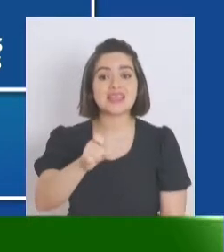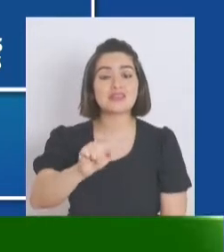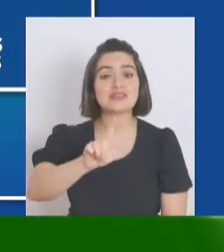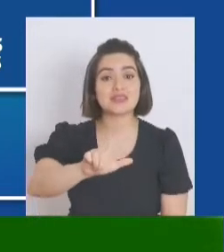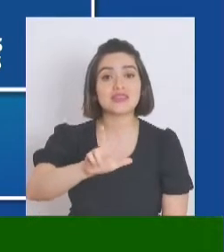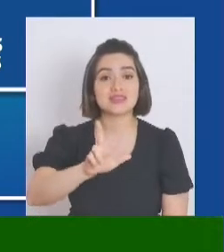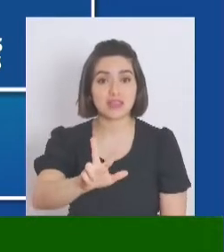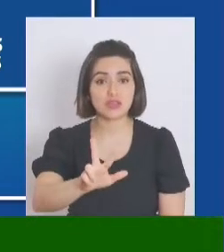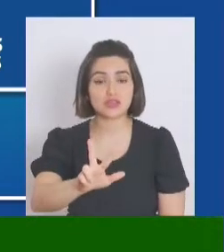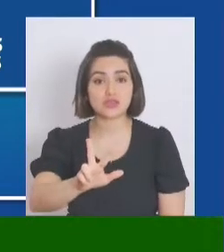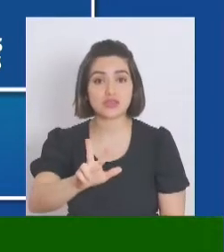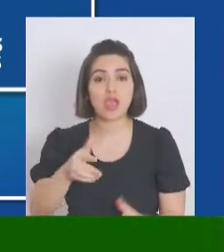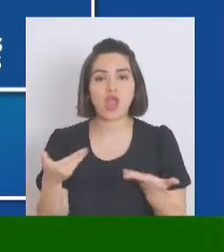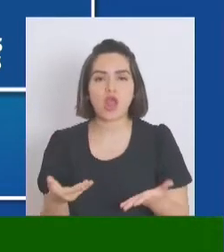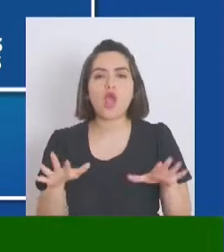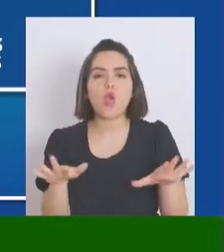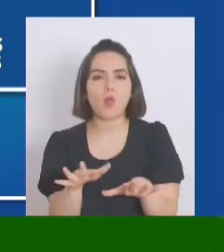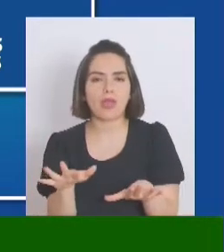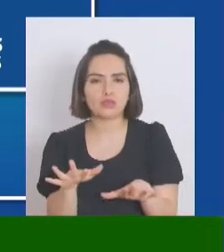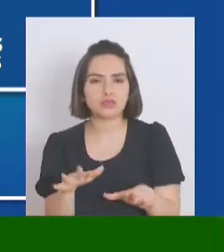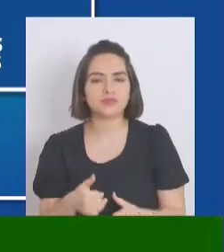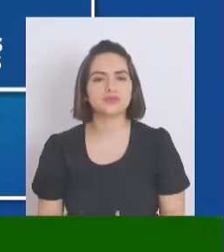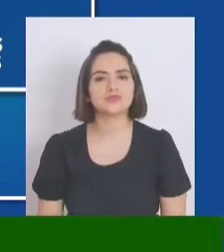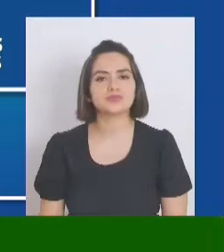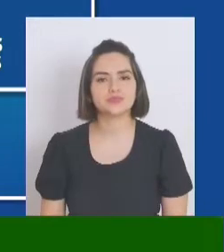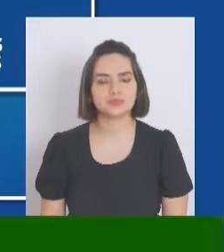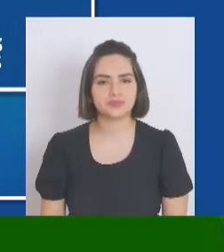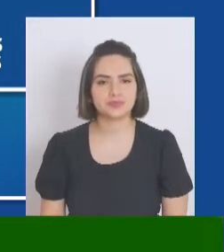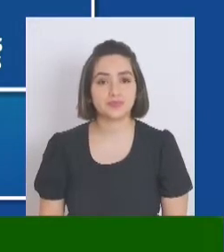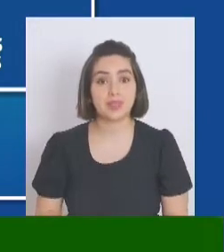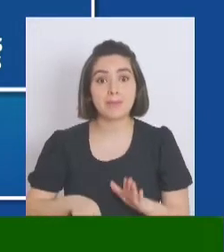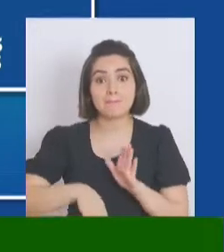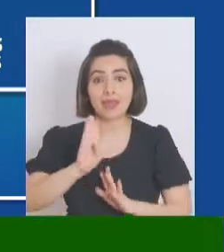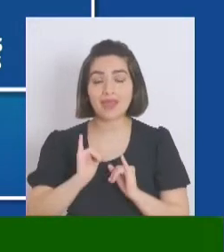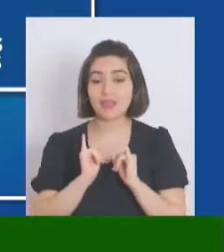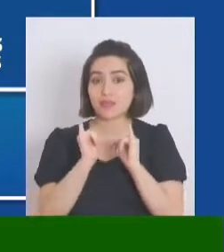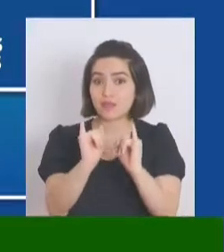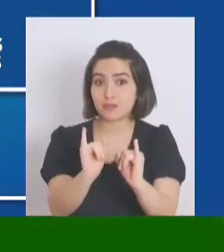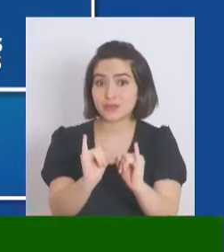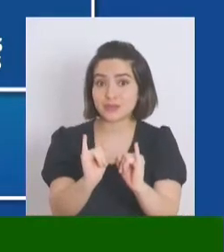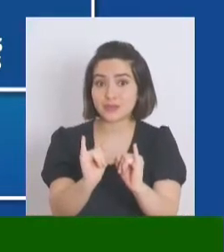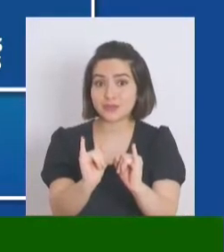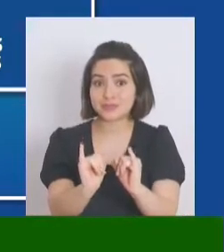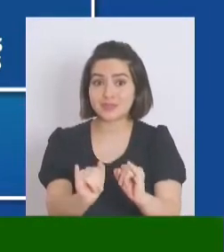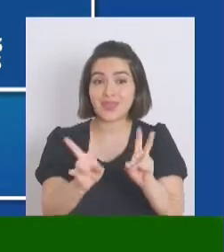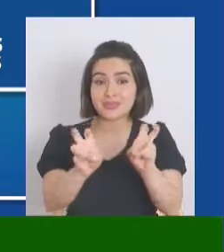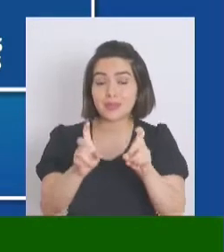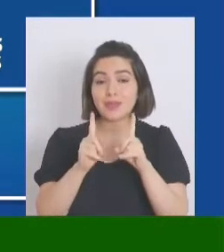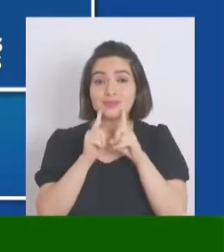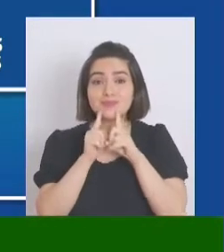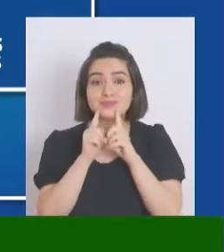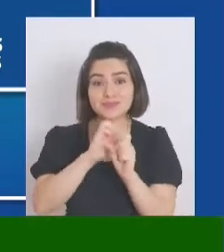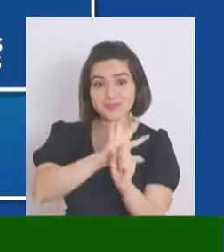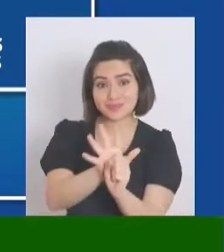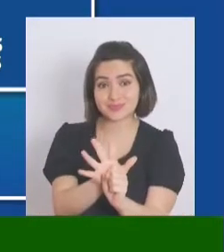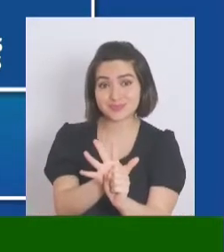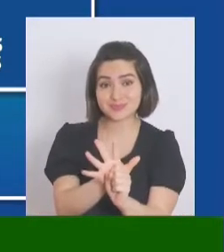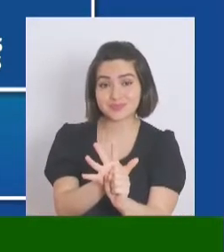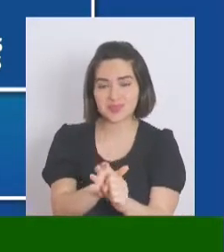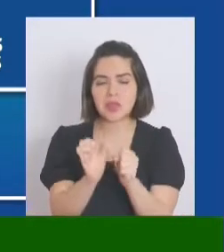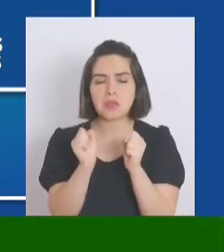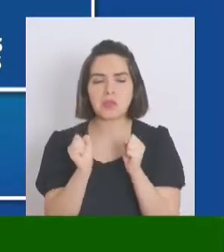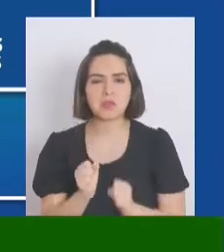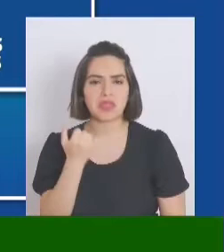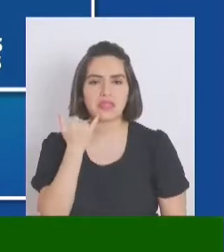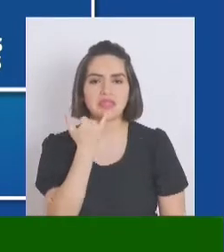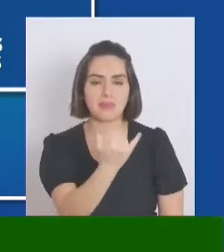7.178 están ocupados. Para mayor información en relación a las residencias sanitarias, usted puede